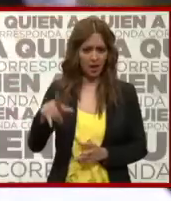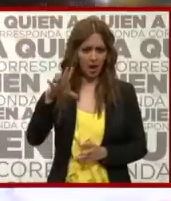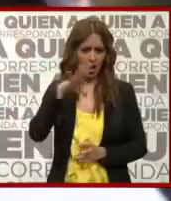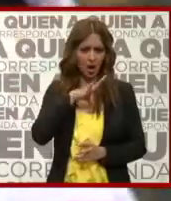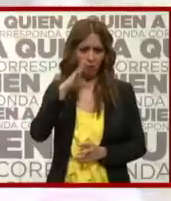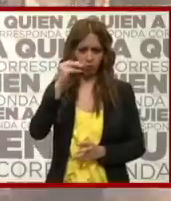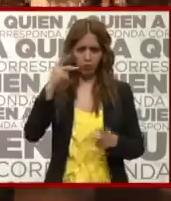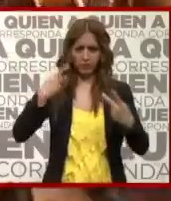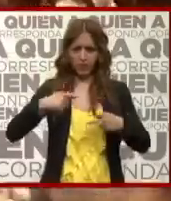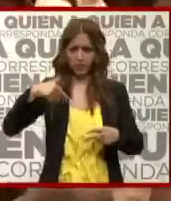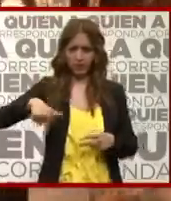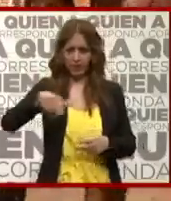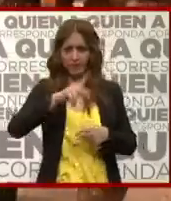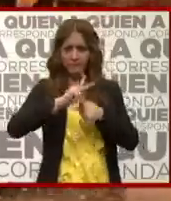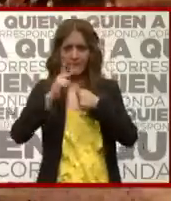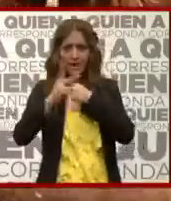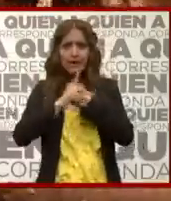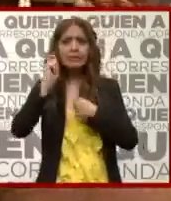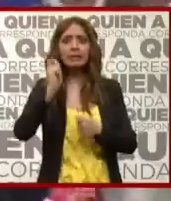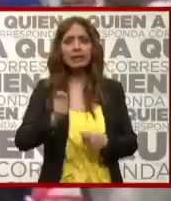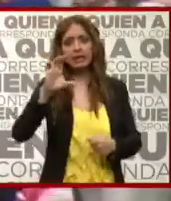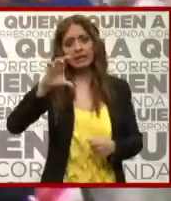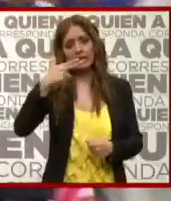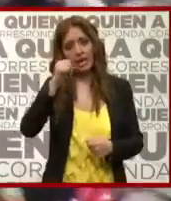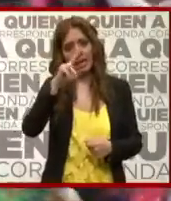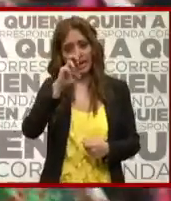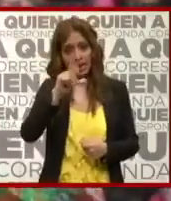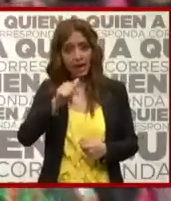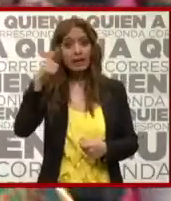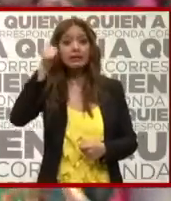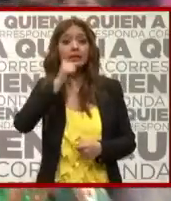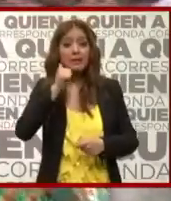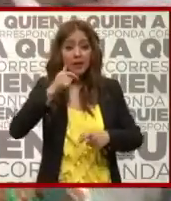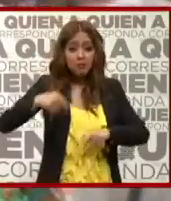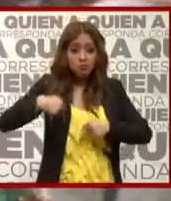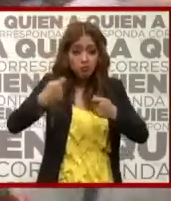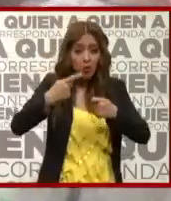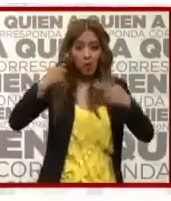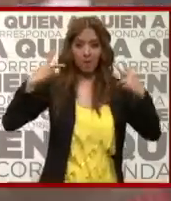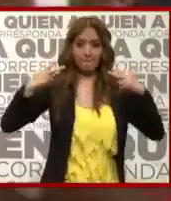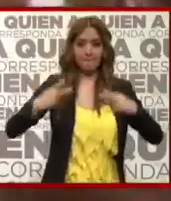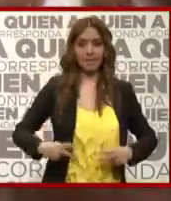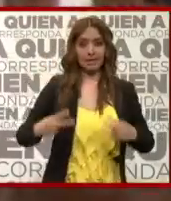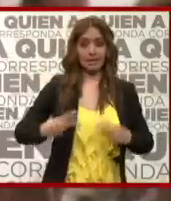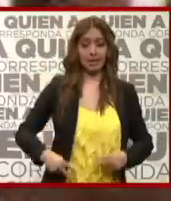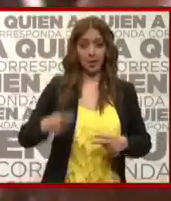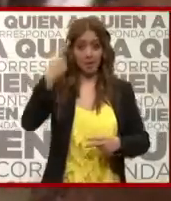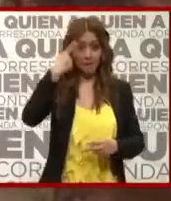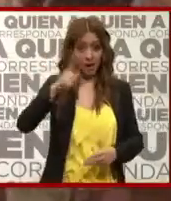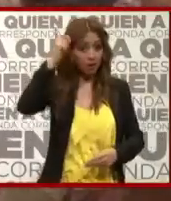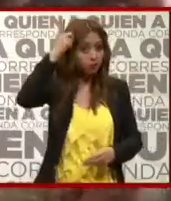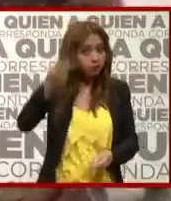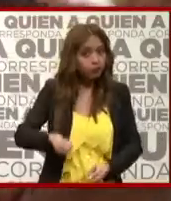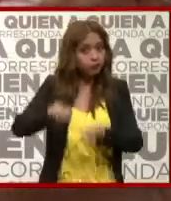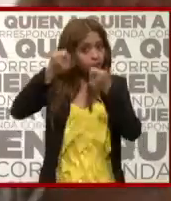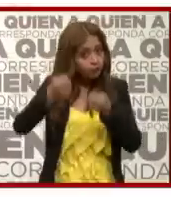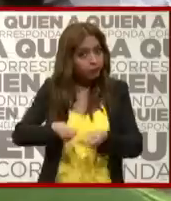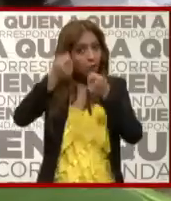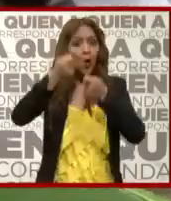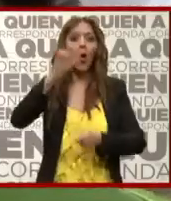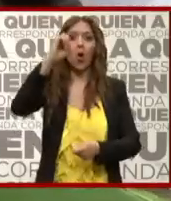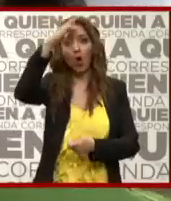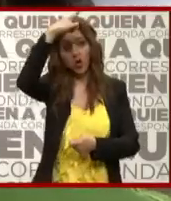muchas regiones del país donde se practica la charrería. Y como tradición, se estrena un vestido especial para la cabalgata o para las noches de